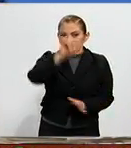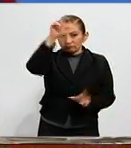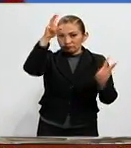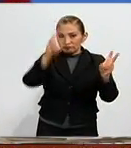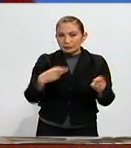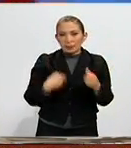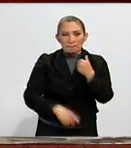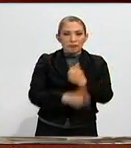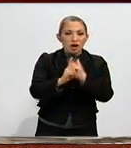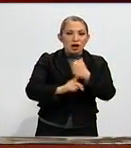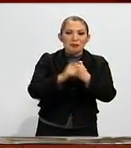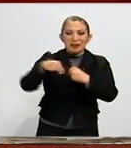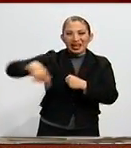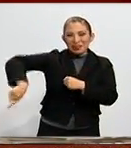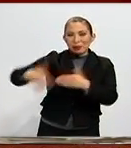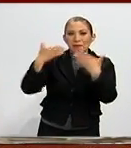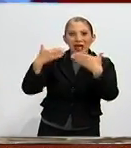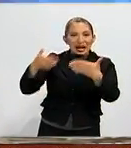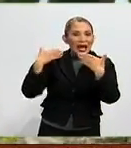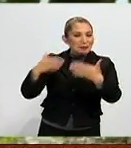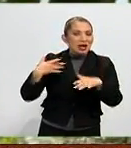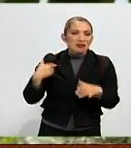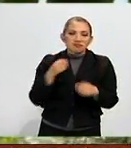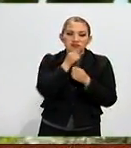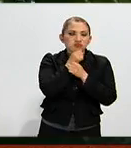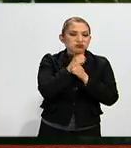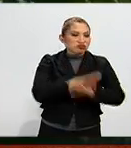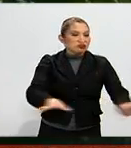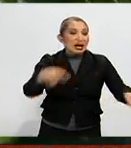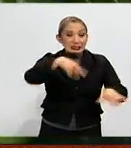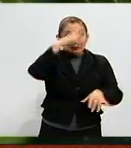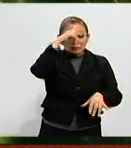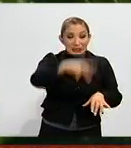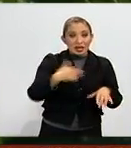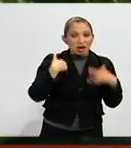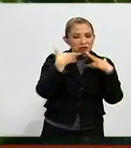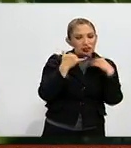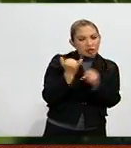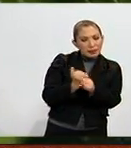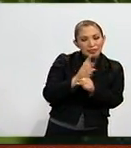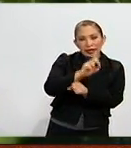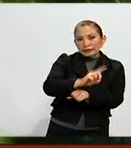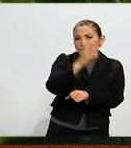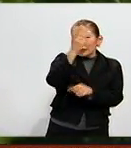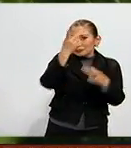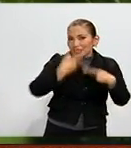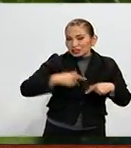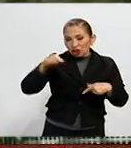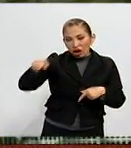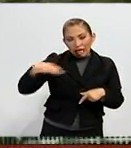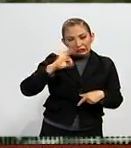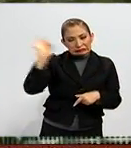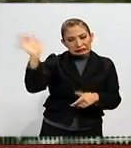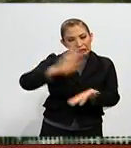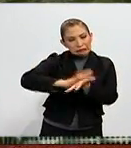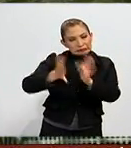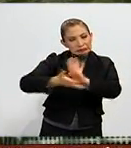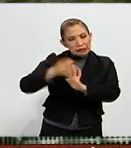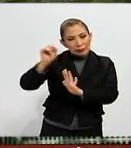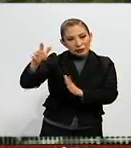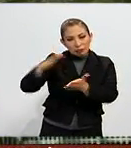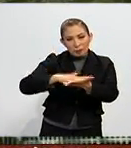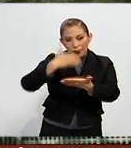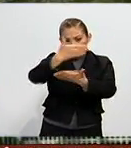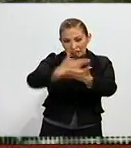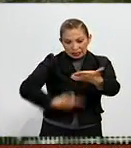el escándalo de los Panama Papers sigue dando de qué hablar. Aquí en México, autoridades tributarias investigan a 33 personas mencionadas en los